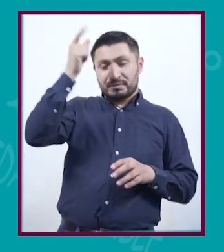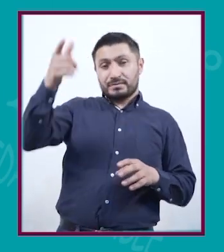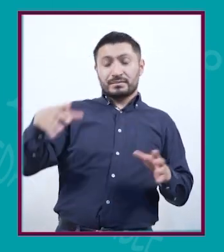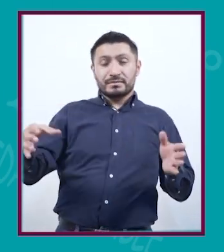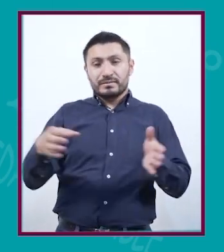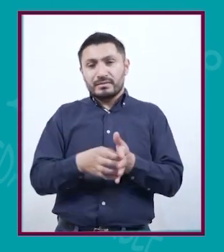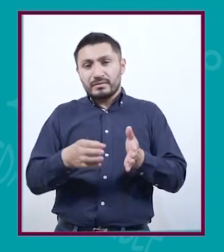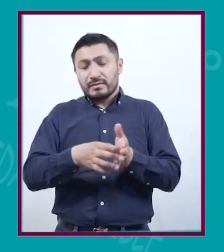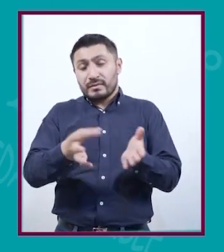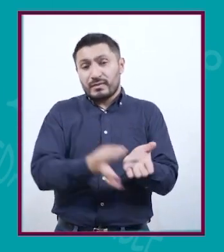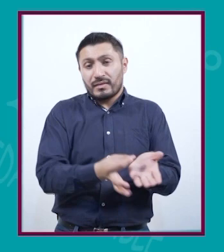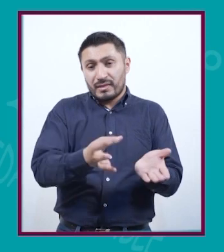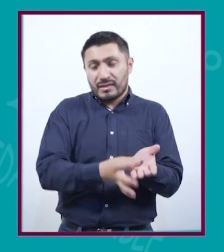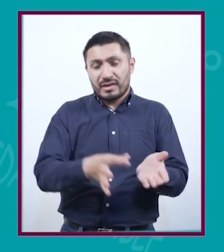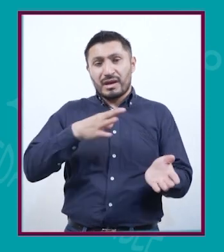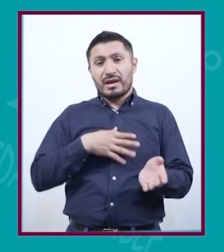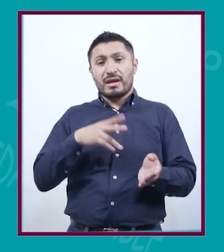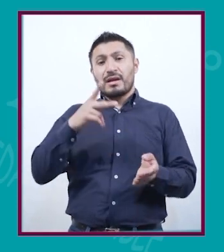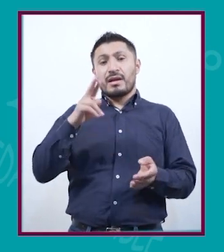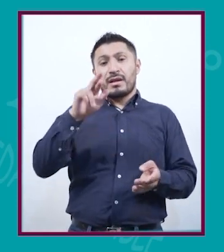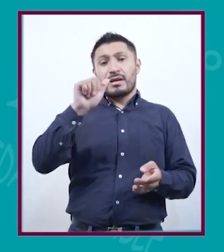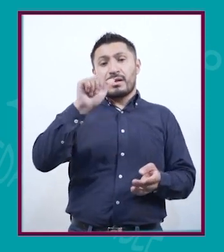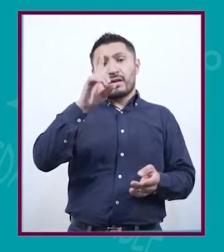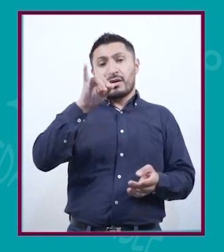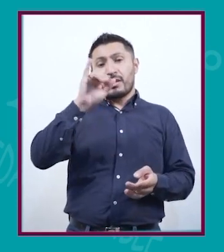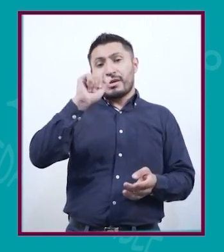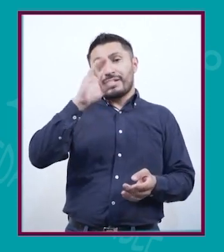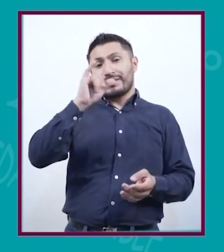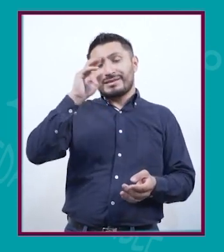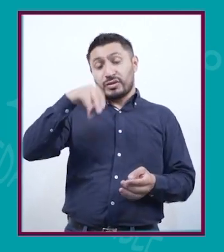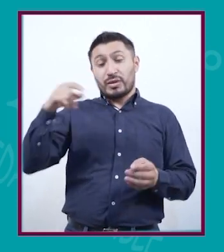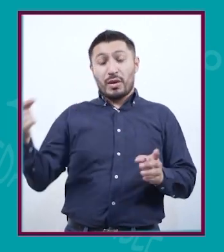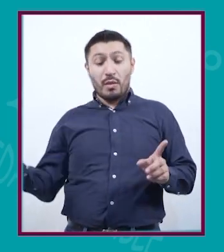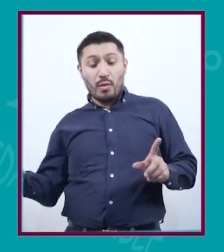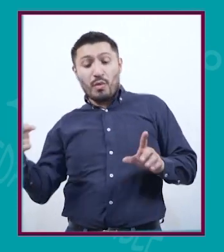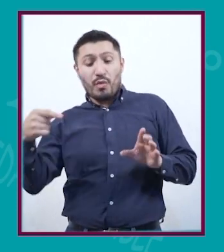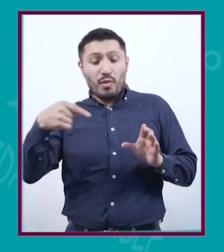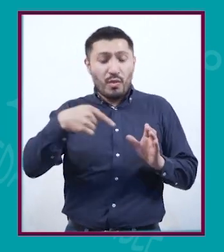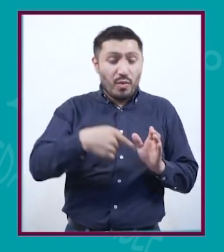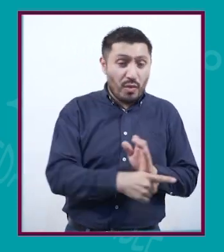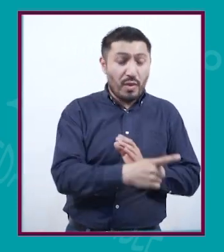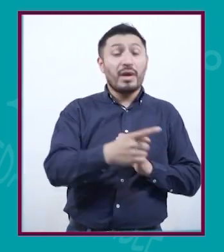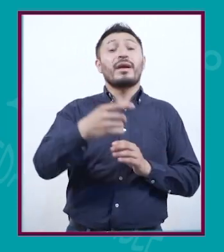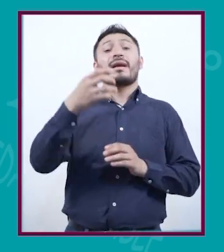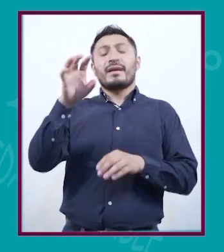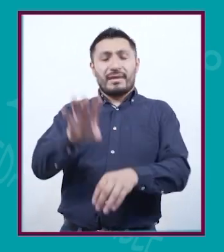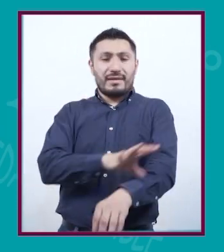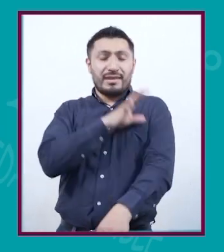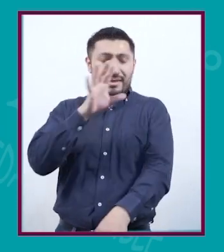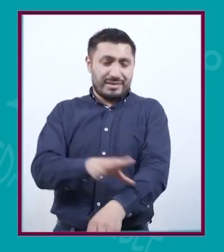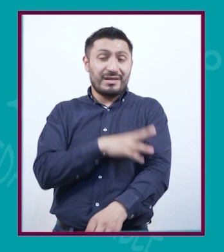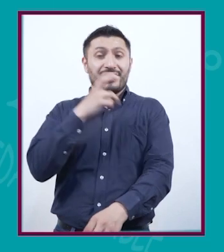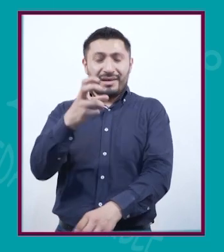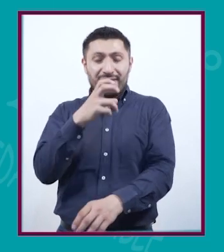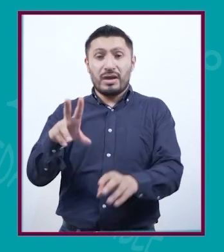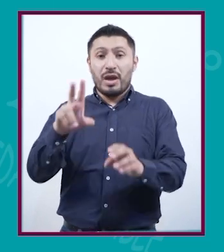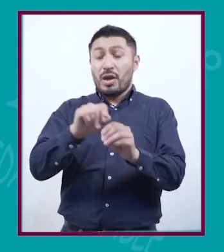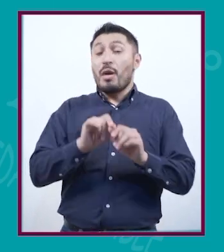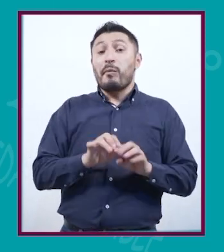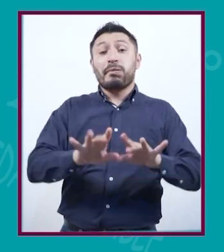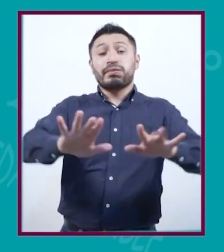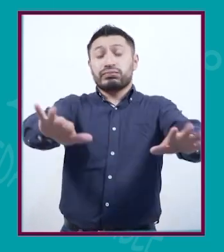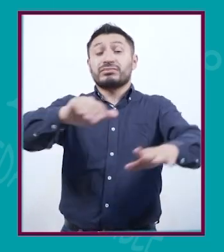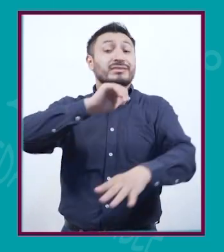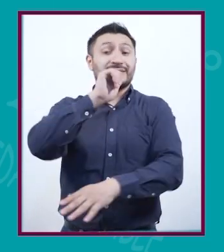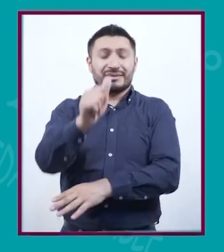caja metálica que permitiera el paso de la radiación del magnetrón y que la energía del campo electromagnético que generaba no